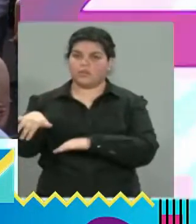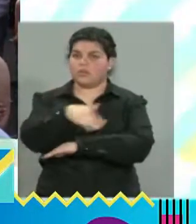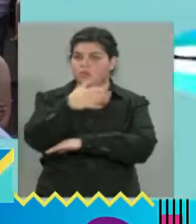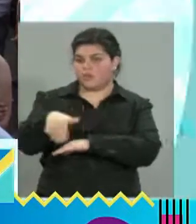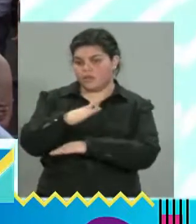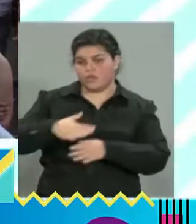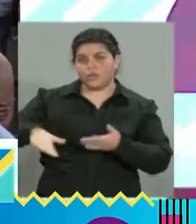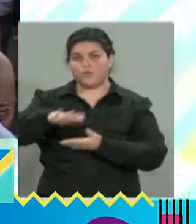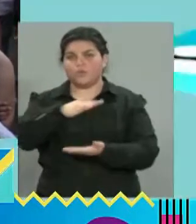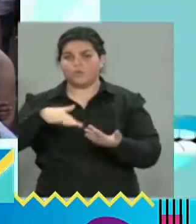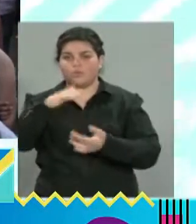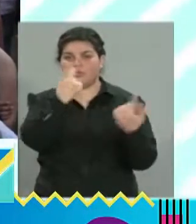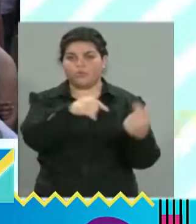lugares.